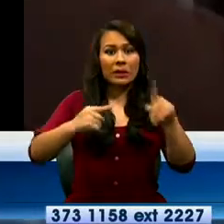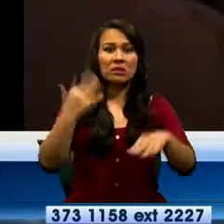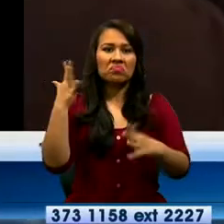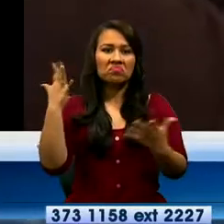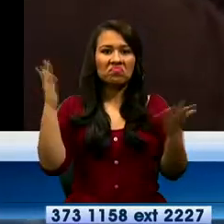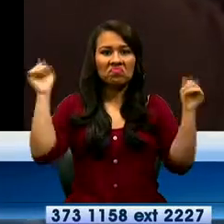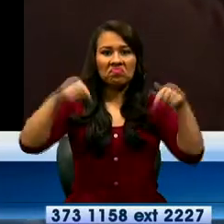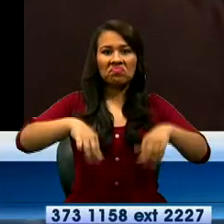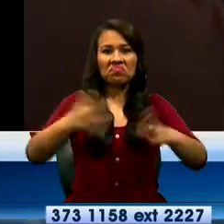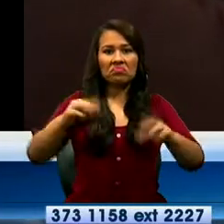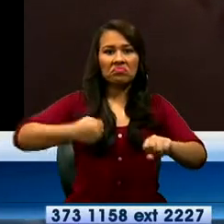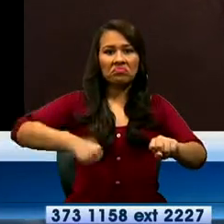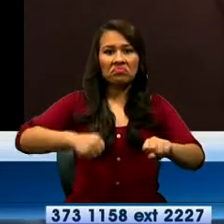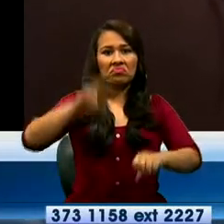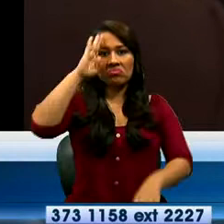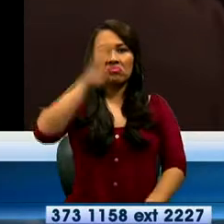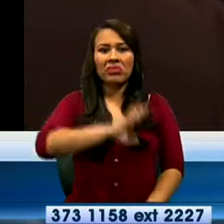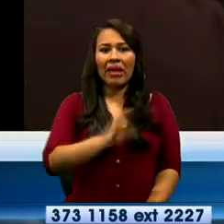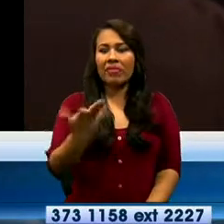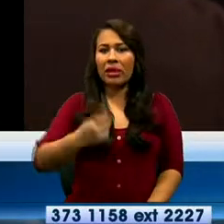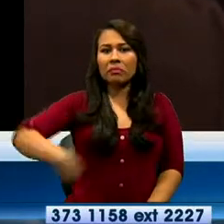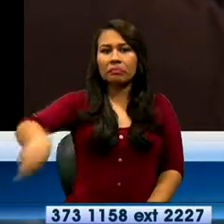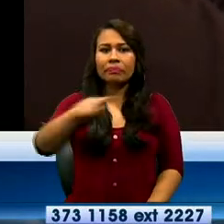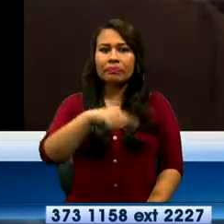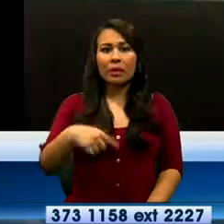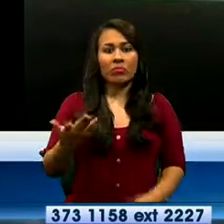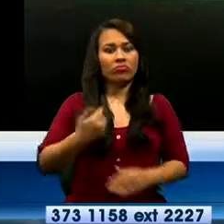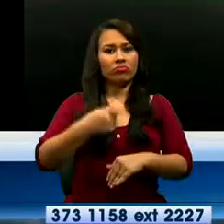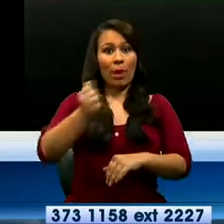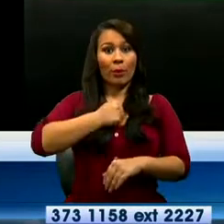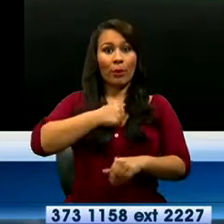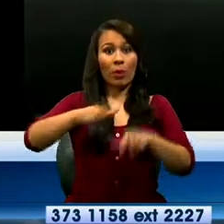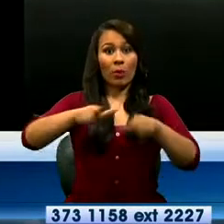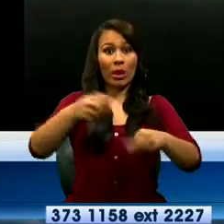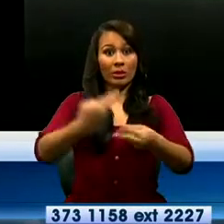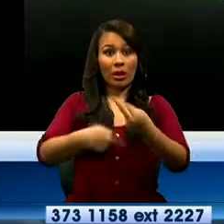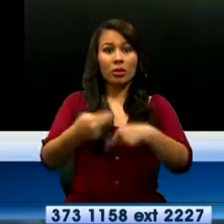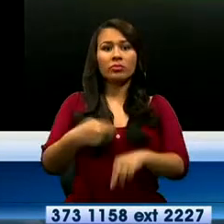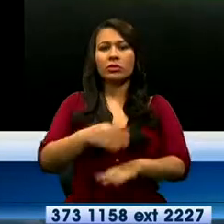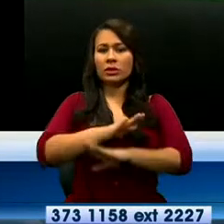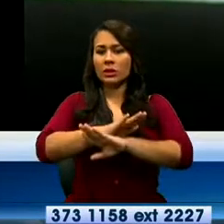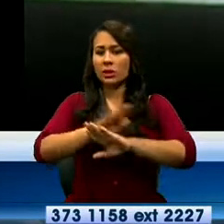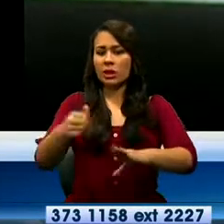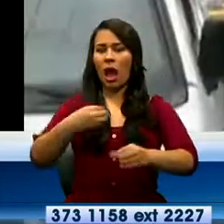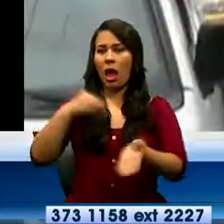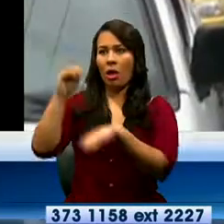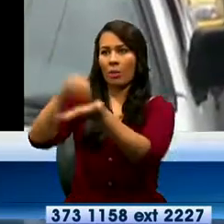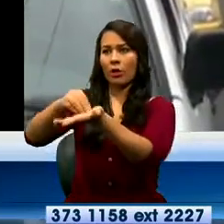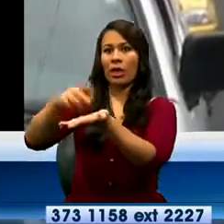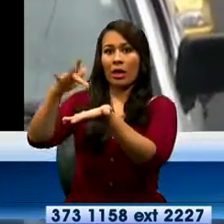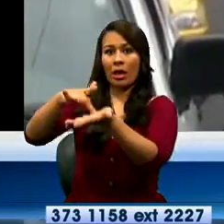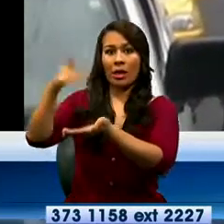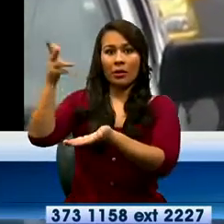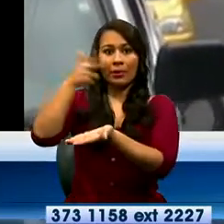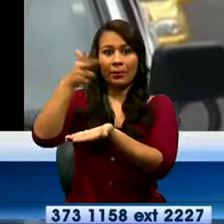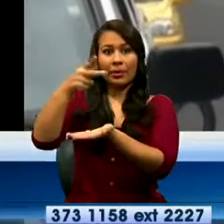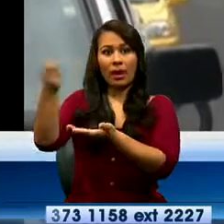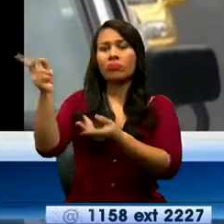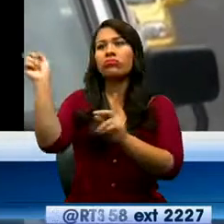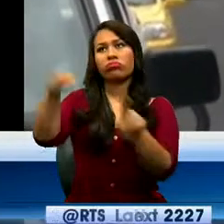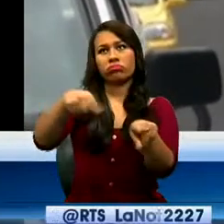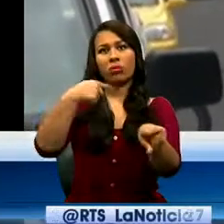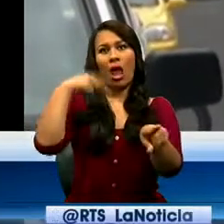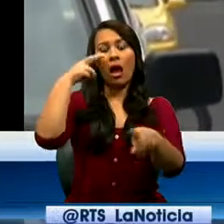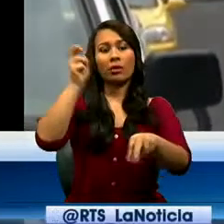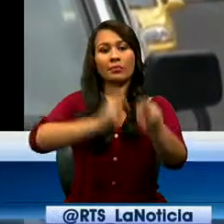policía. Los propietarios del local ya pusieron la denuncia pertinente. Esperan que este video ayude a dar con los antisociales, que se cree han